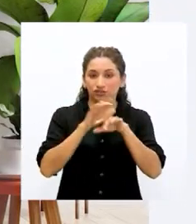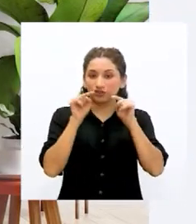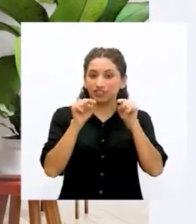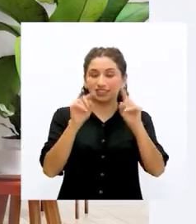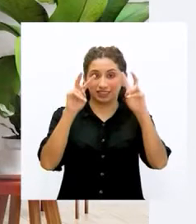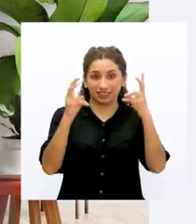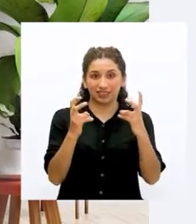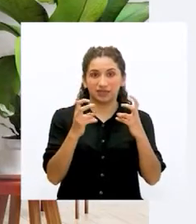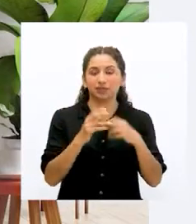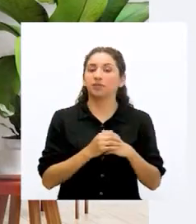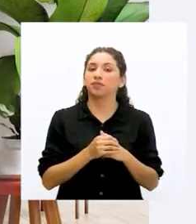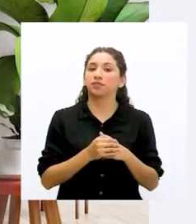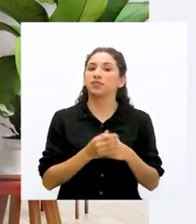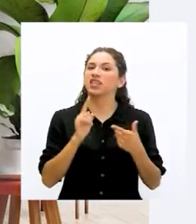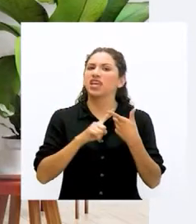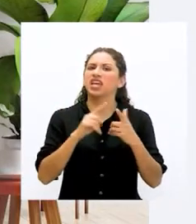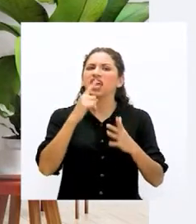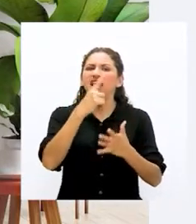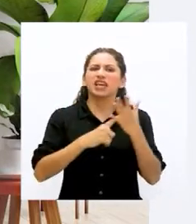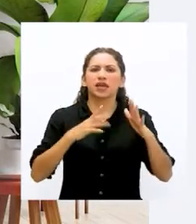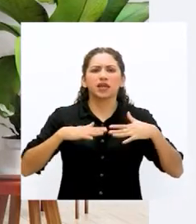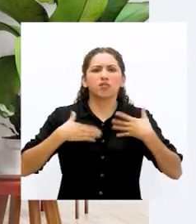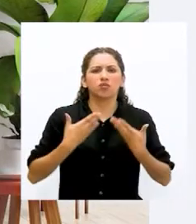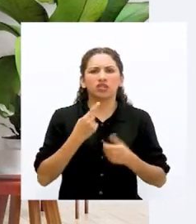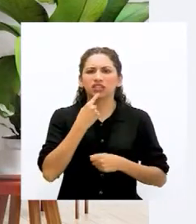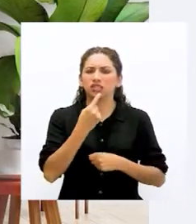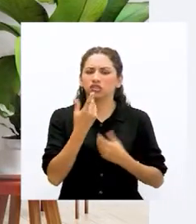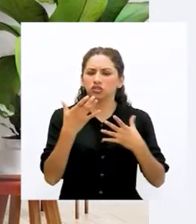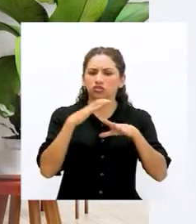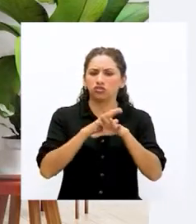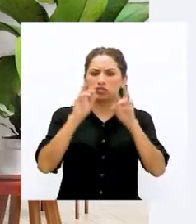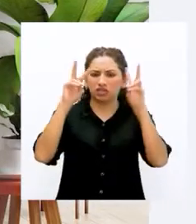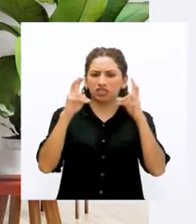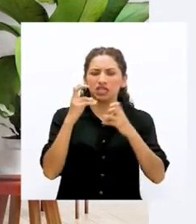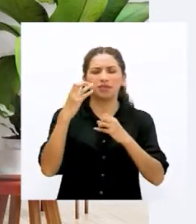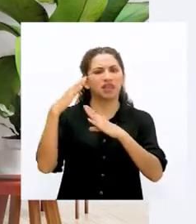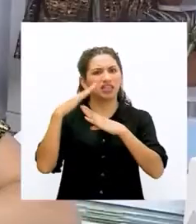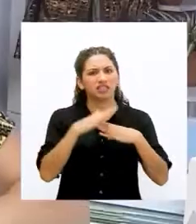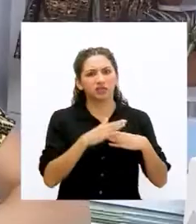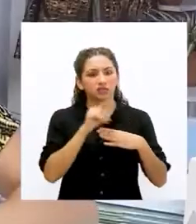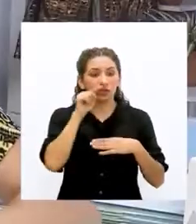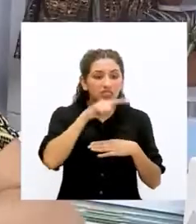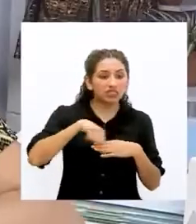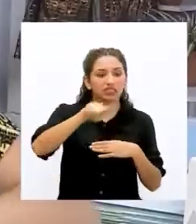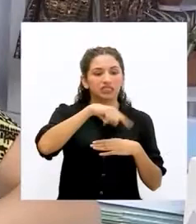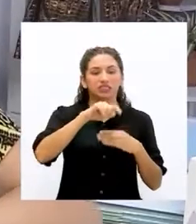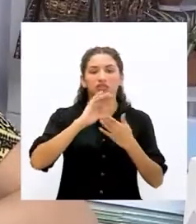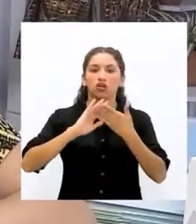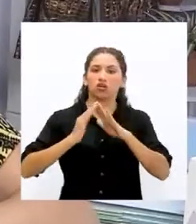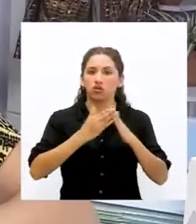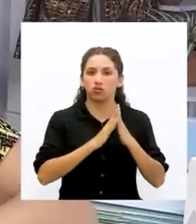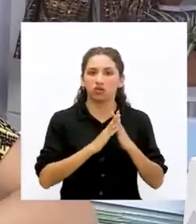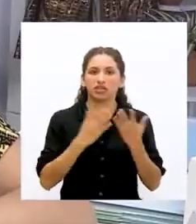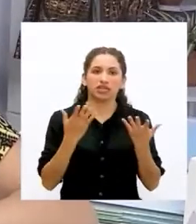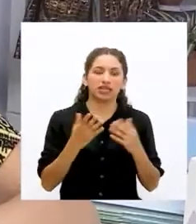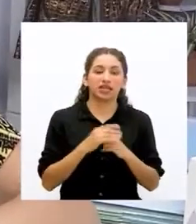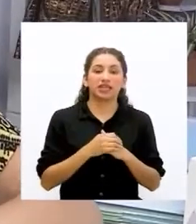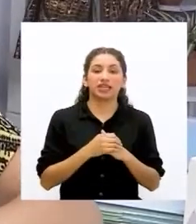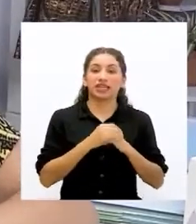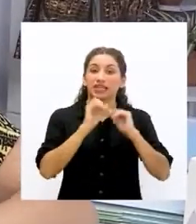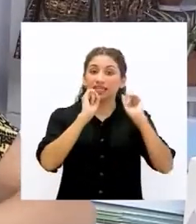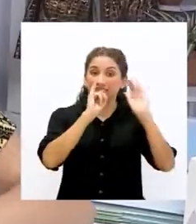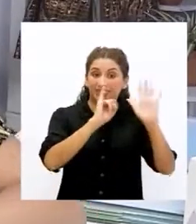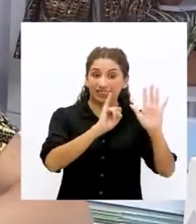¿Qué podemos decir sobre la discriminación en la comunidad donde se aplicó la encuesta? De las